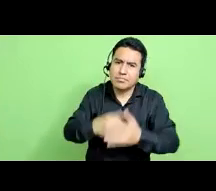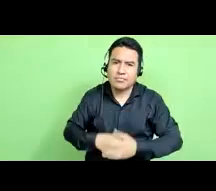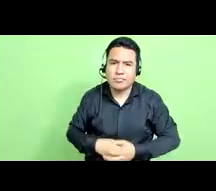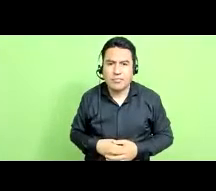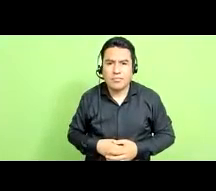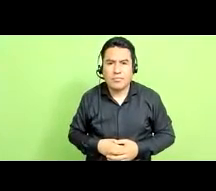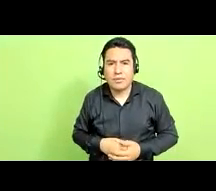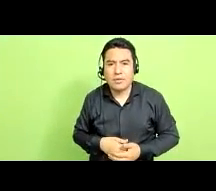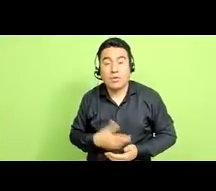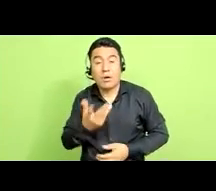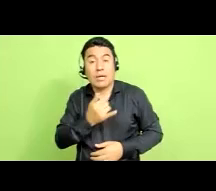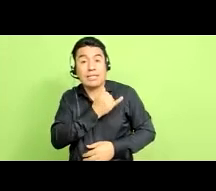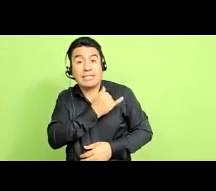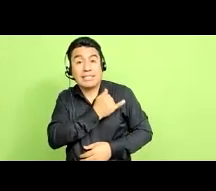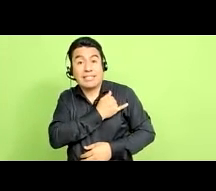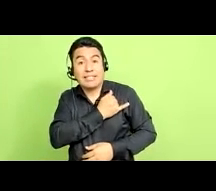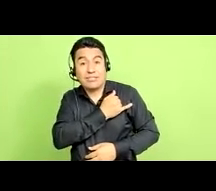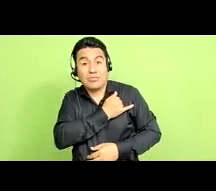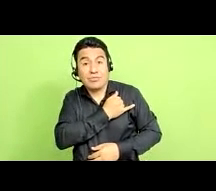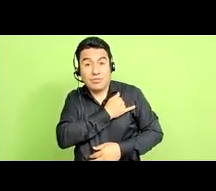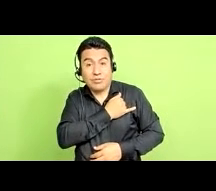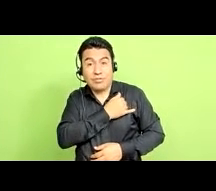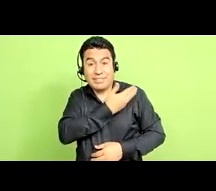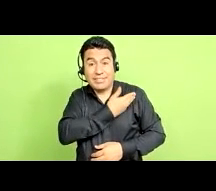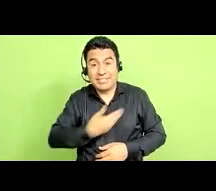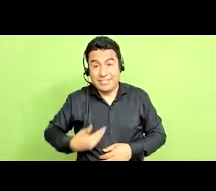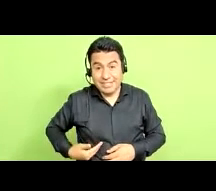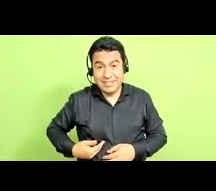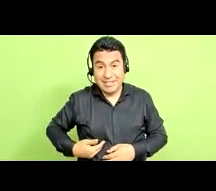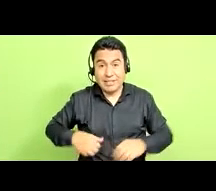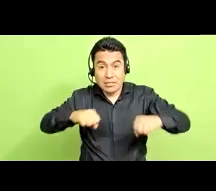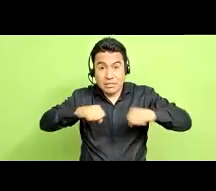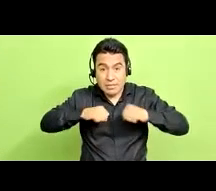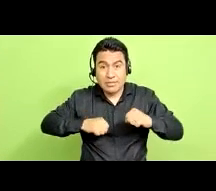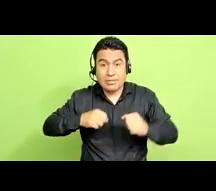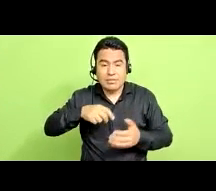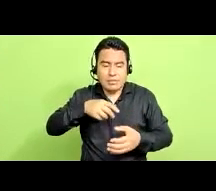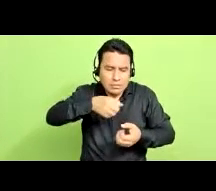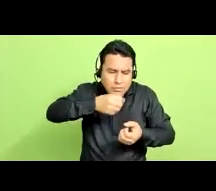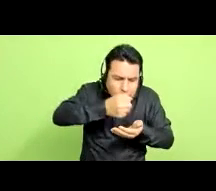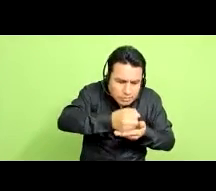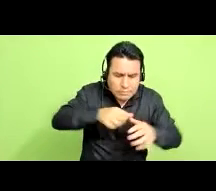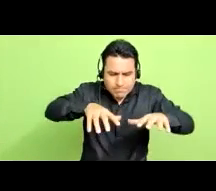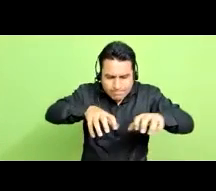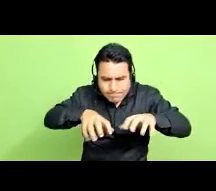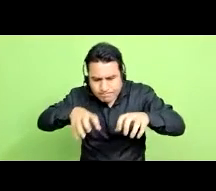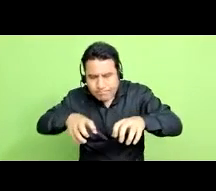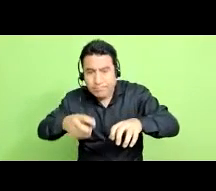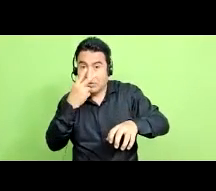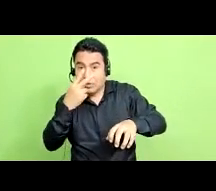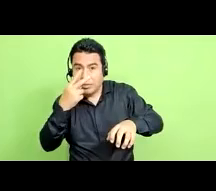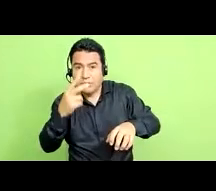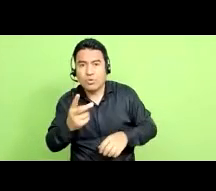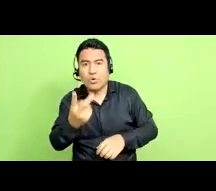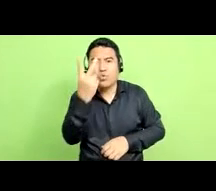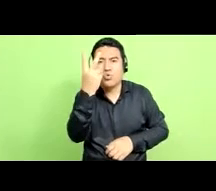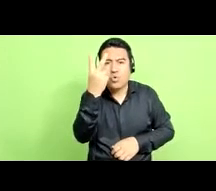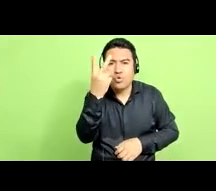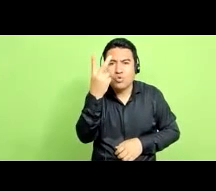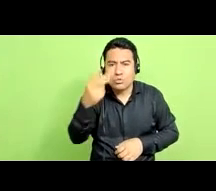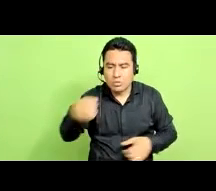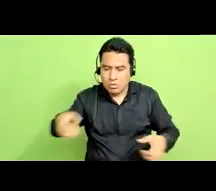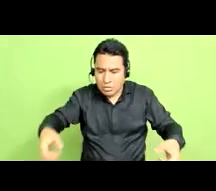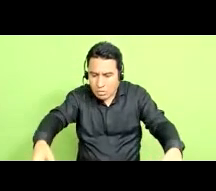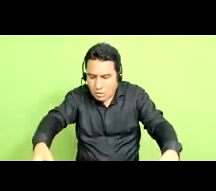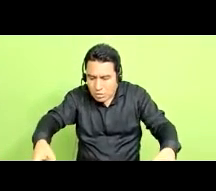nacional de rehabilitación he podido visualizar que hay dos barandas en la casa y esto